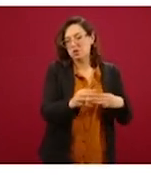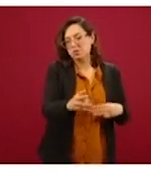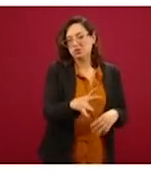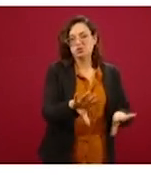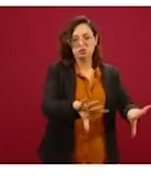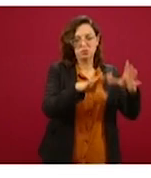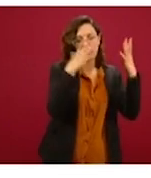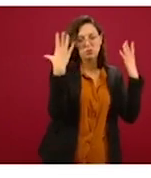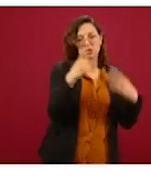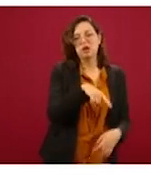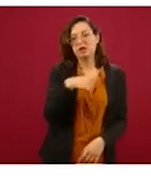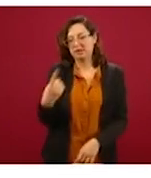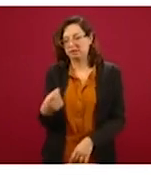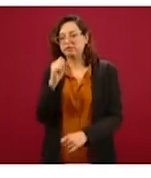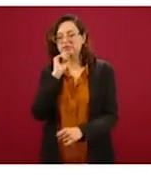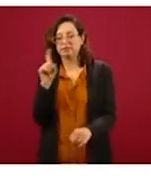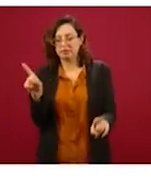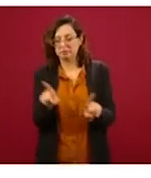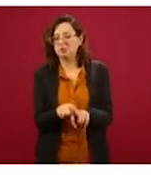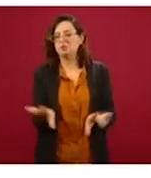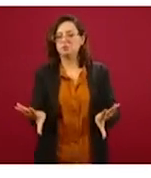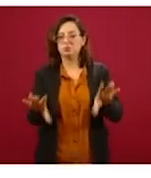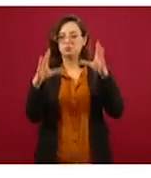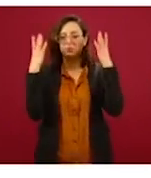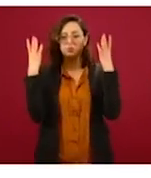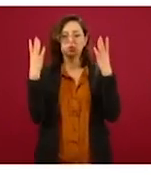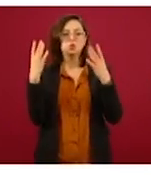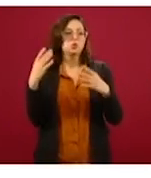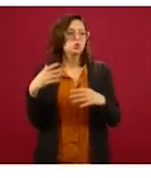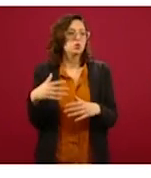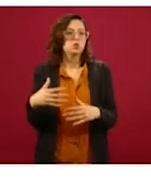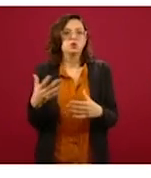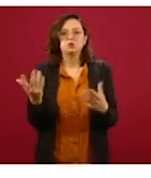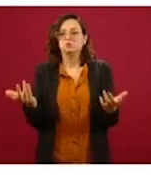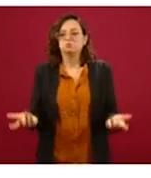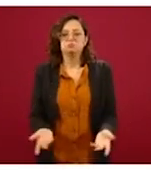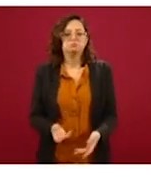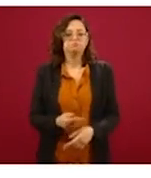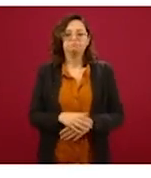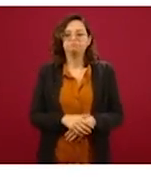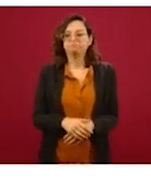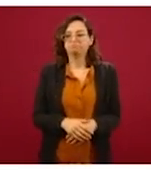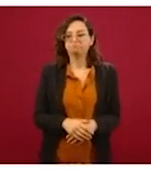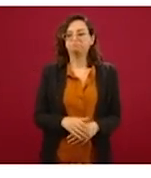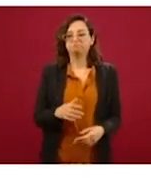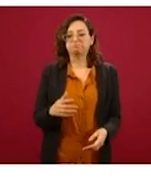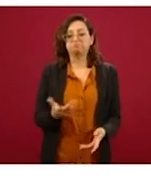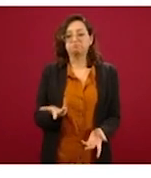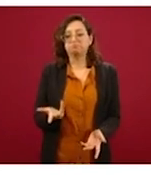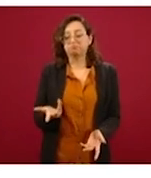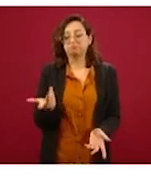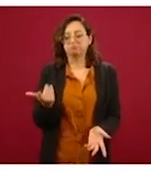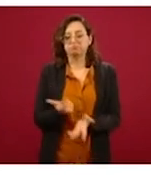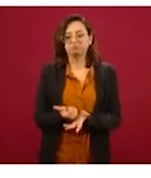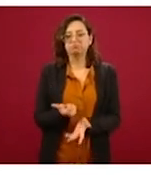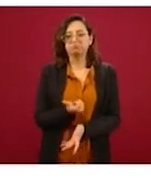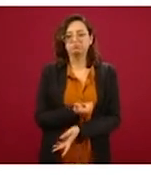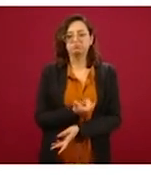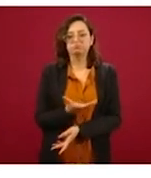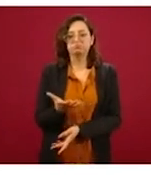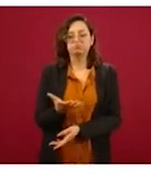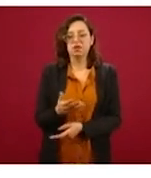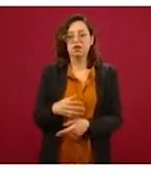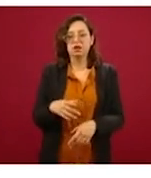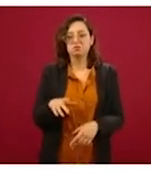velocidad. Este igual alcanzan velocidades pues bastante elevadas, aunque sean